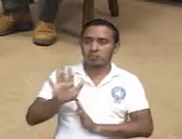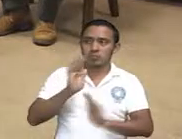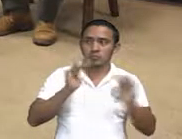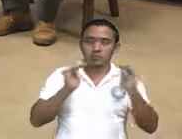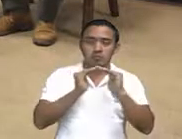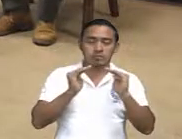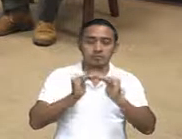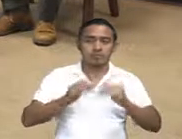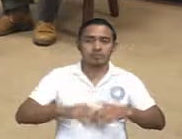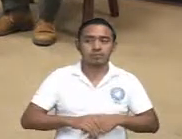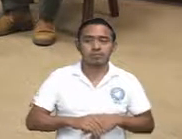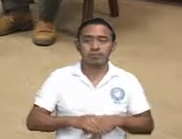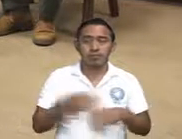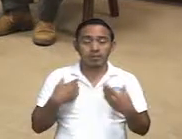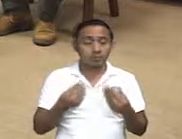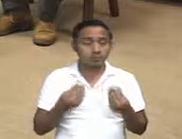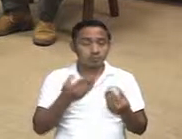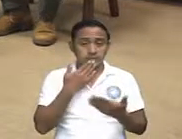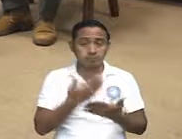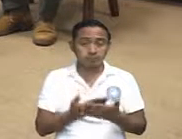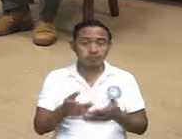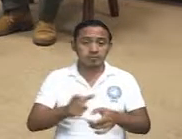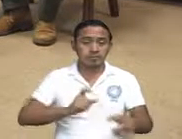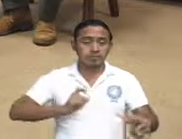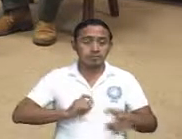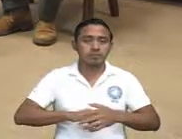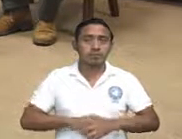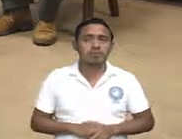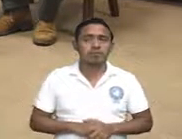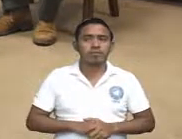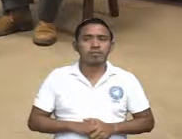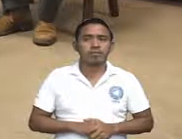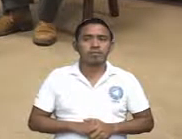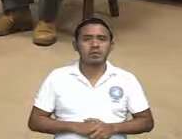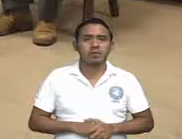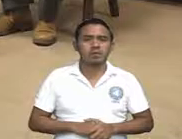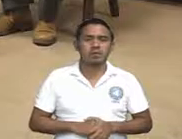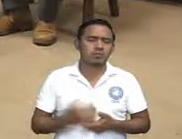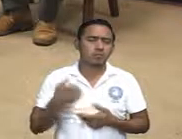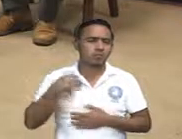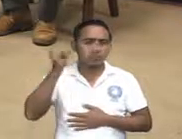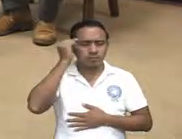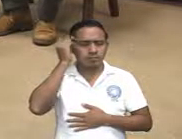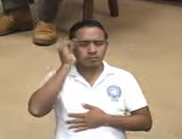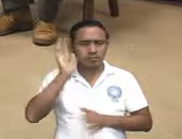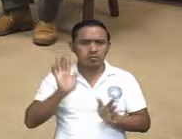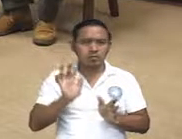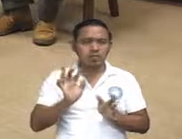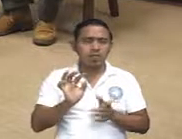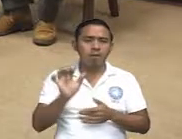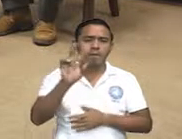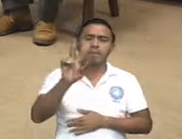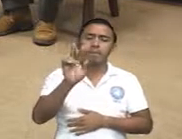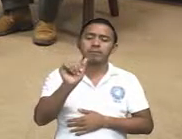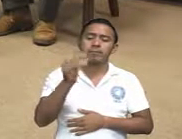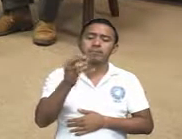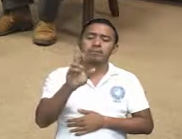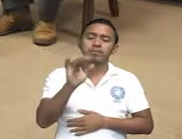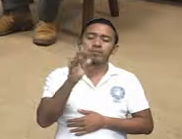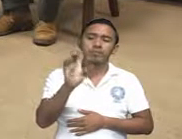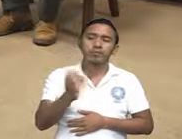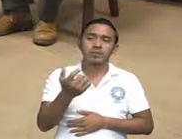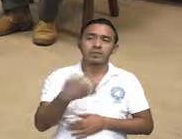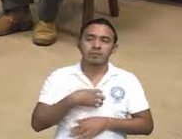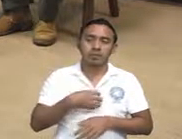casa. Mucho gusto y muchas gracias por la invitación. En primer lugar, me imagino que las varices son como las varices que salen a